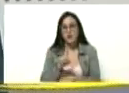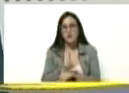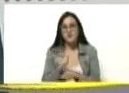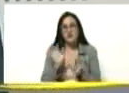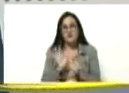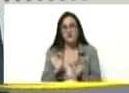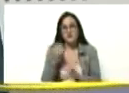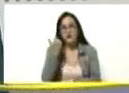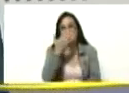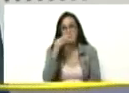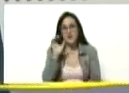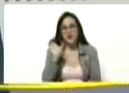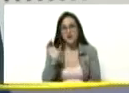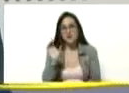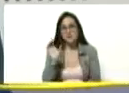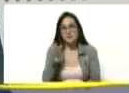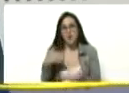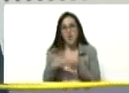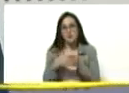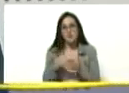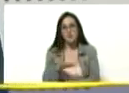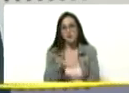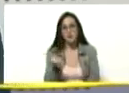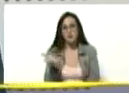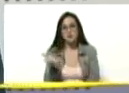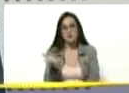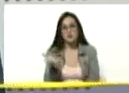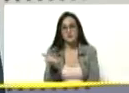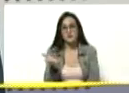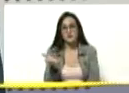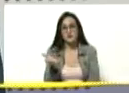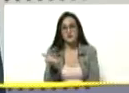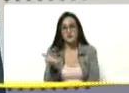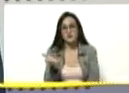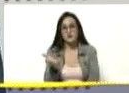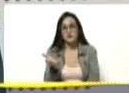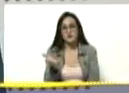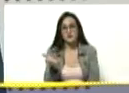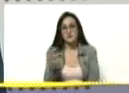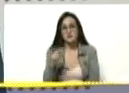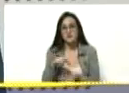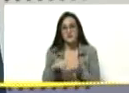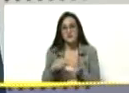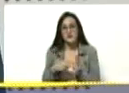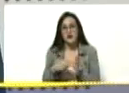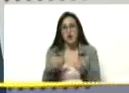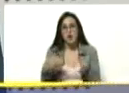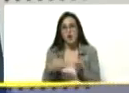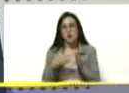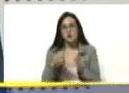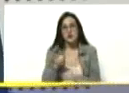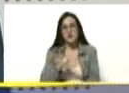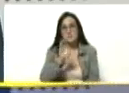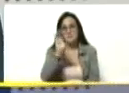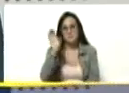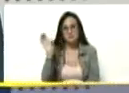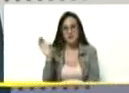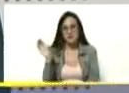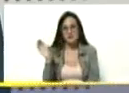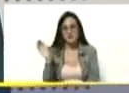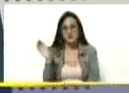que el imperialismo está contra ustedes against your country. Es porque están contra sus países. It is